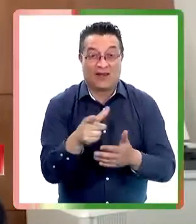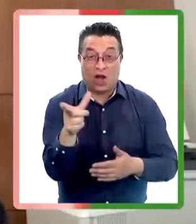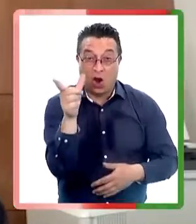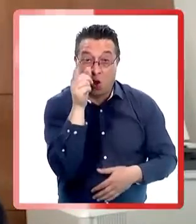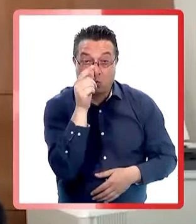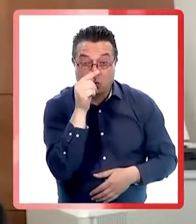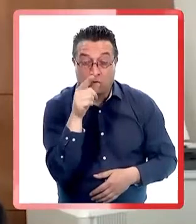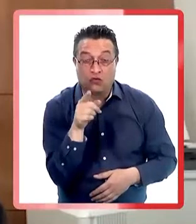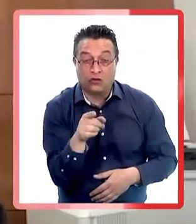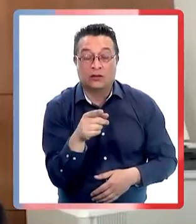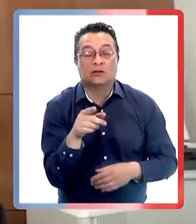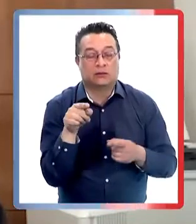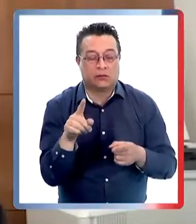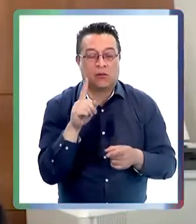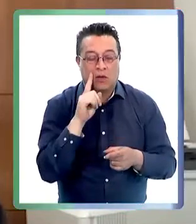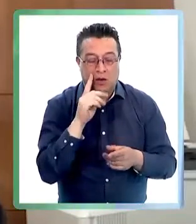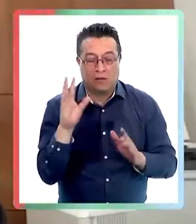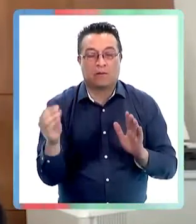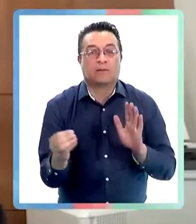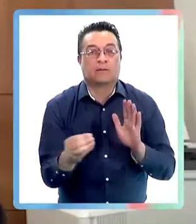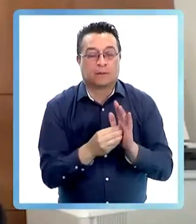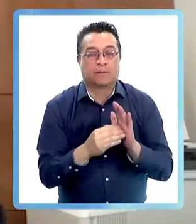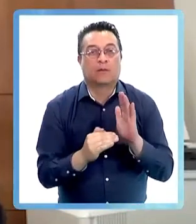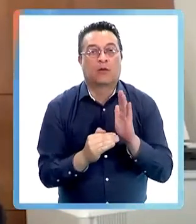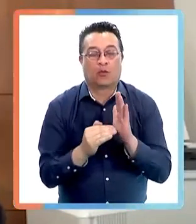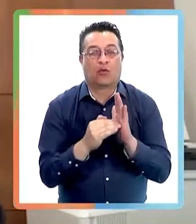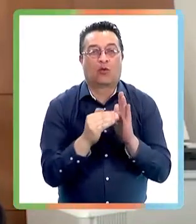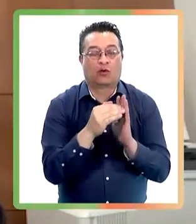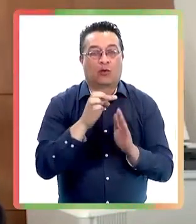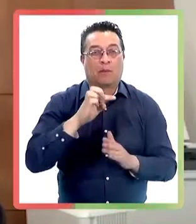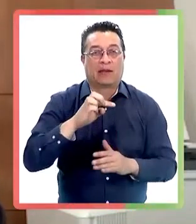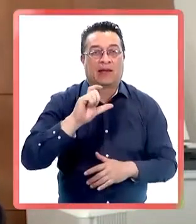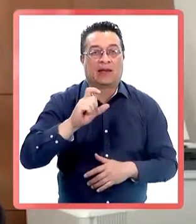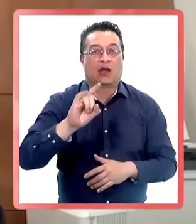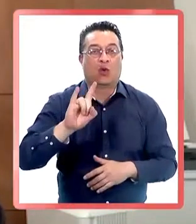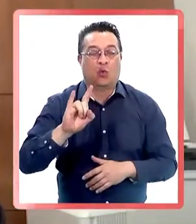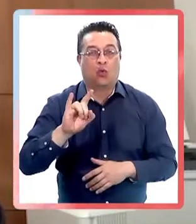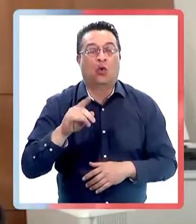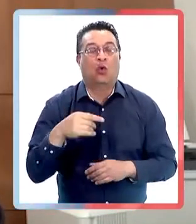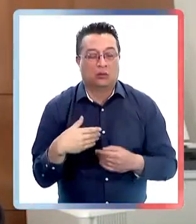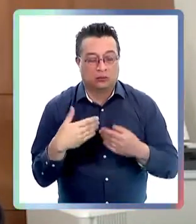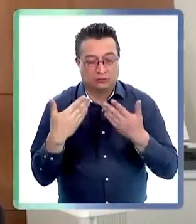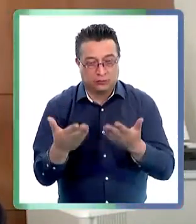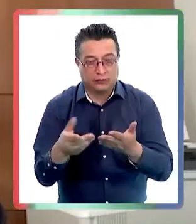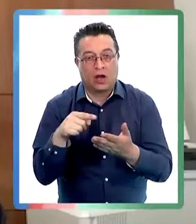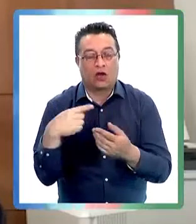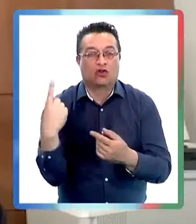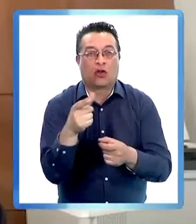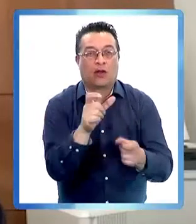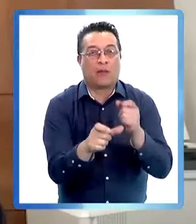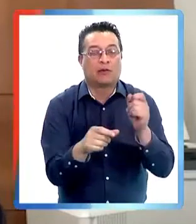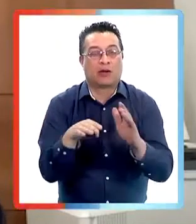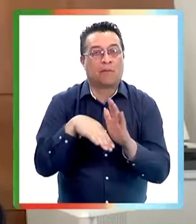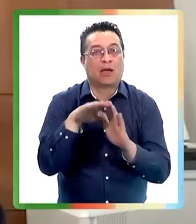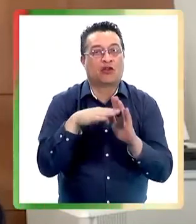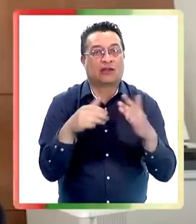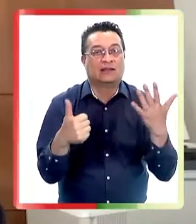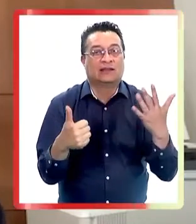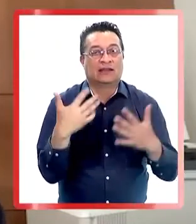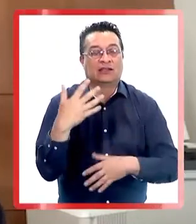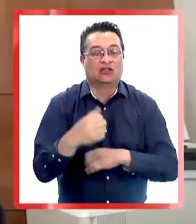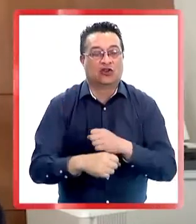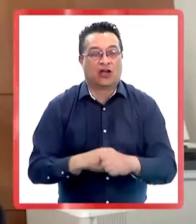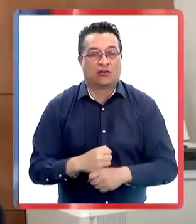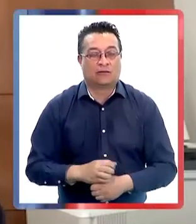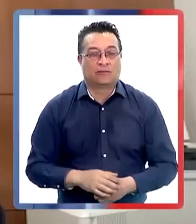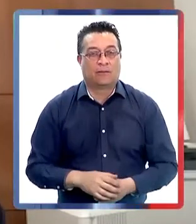de octubre, viene contemplado el aumento de la PGU de la cobertura para toda la población mayor de 65